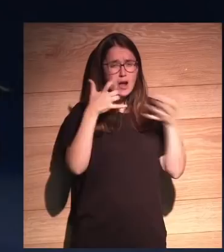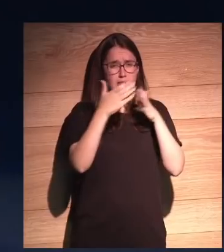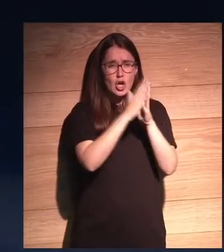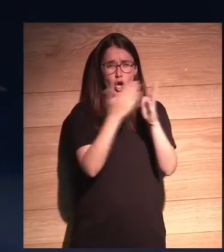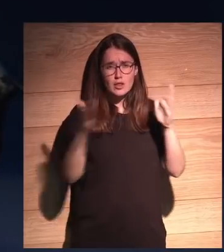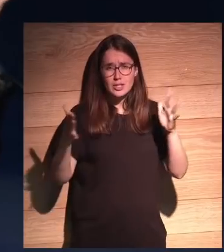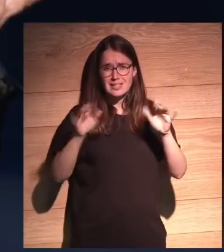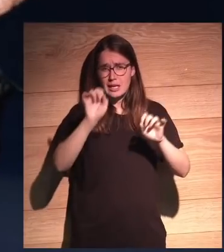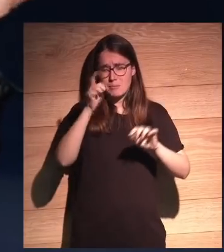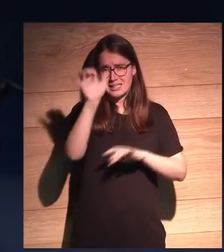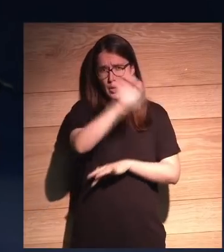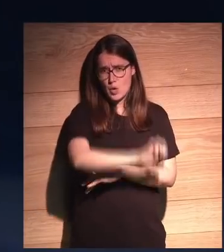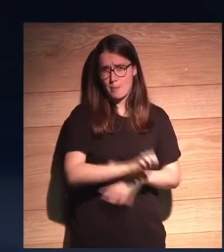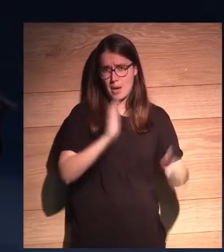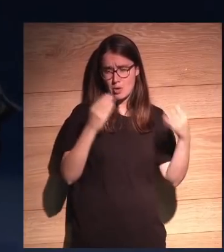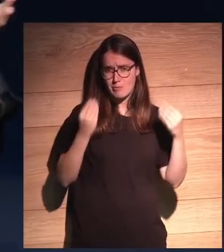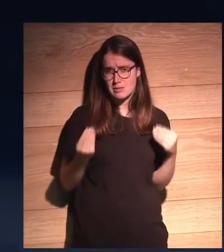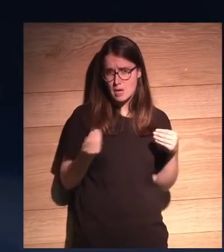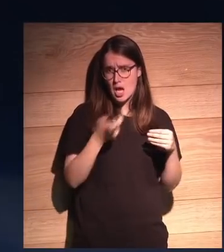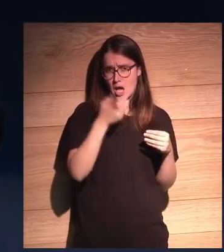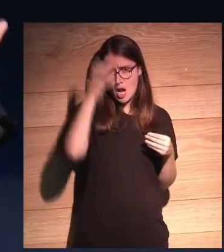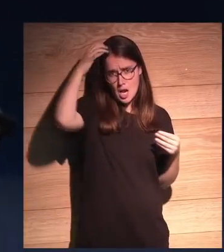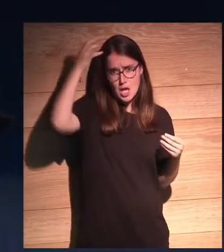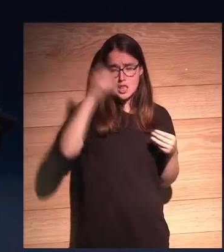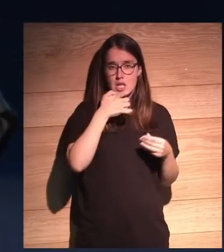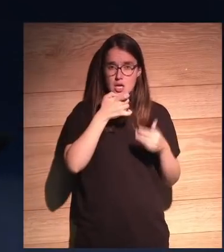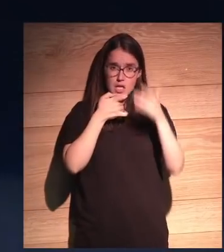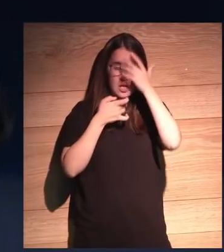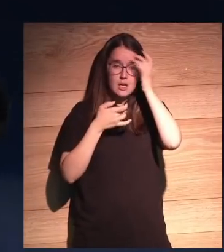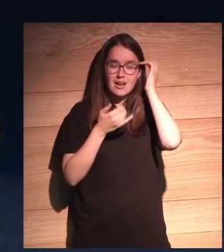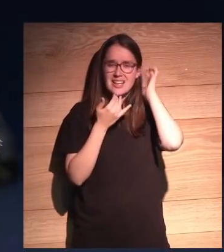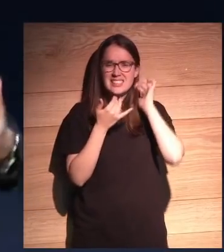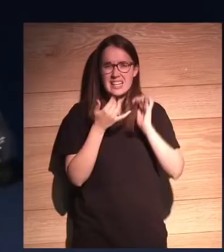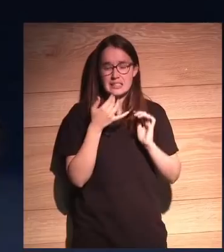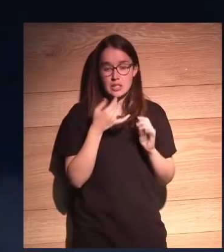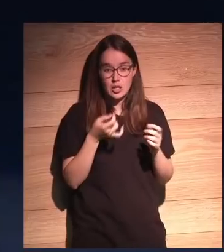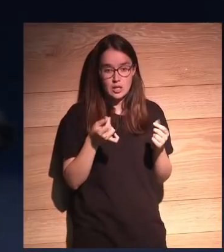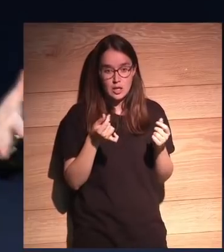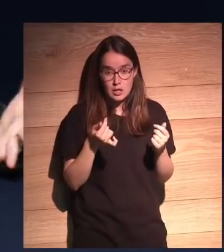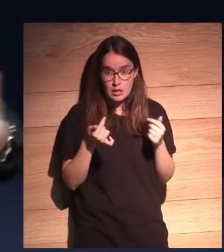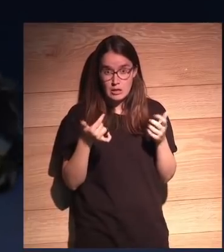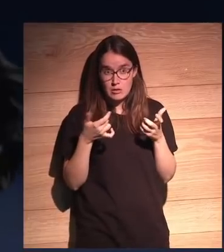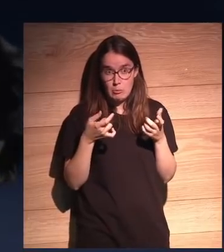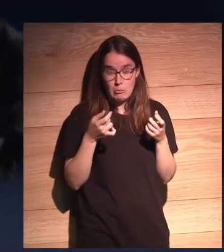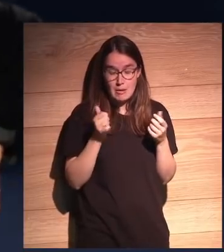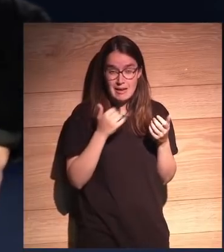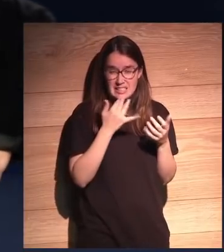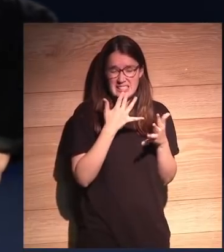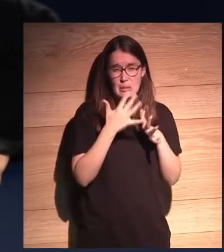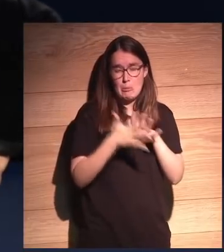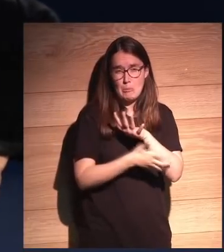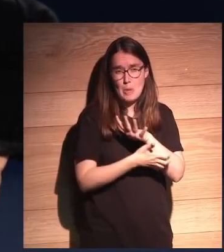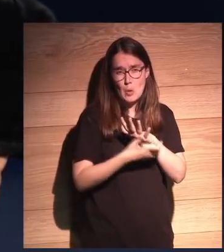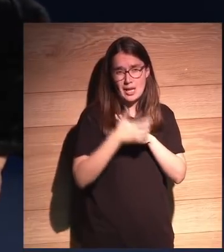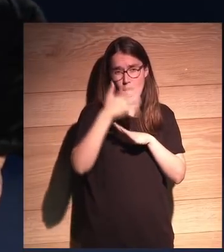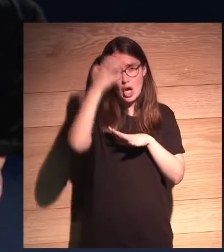Europa. En aquel momento prácticamente se arruinó él personalmente, y estuvo a punto de arruinar a